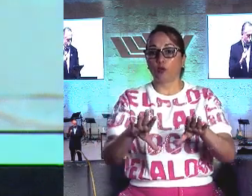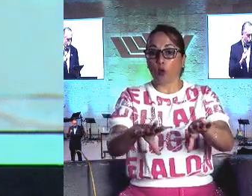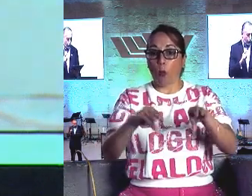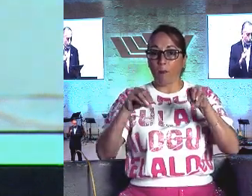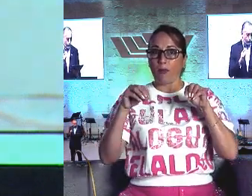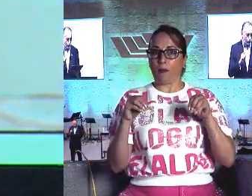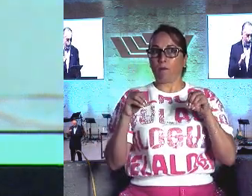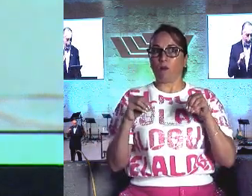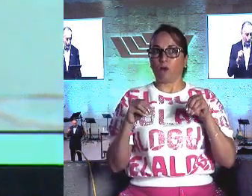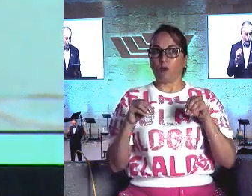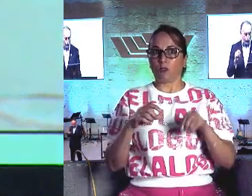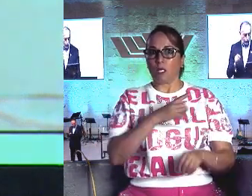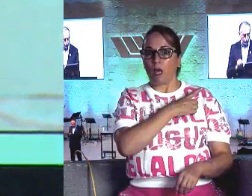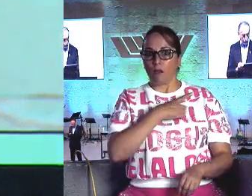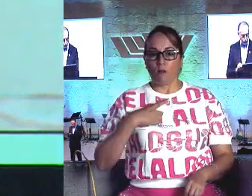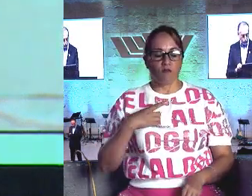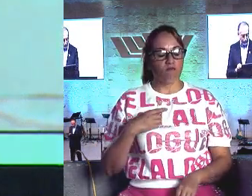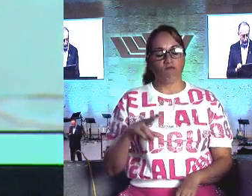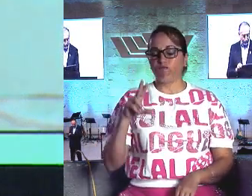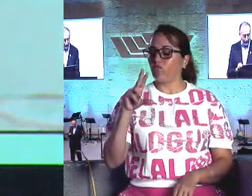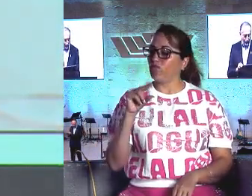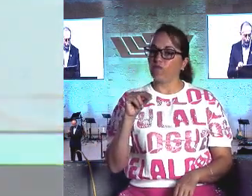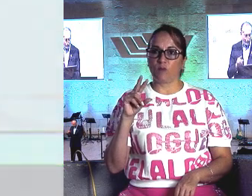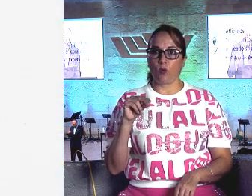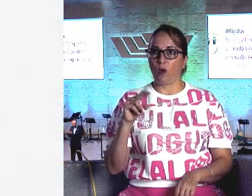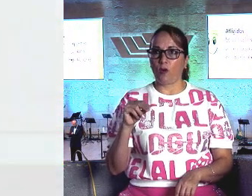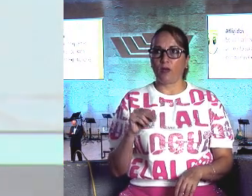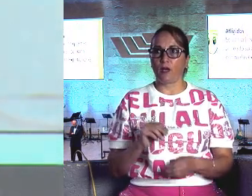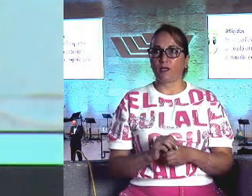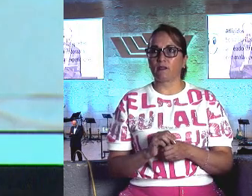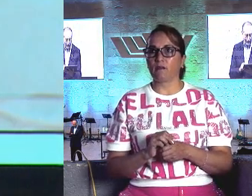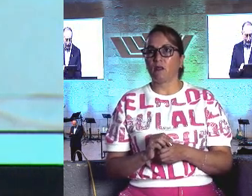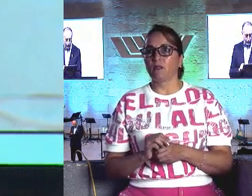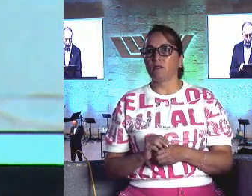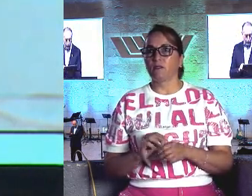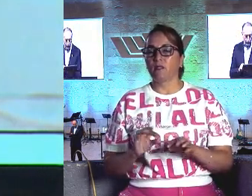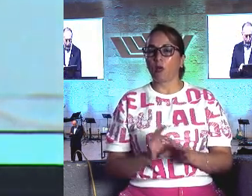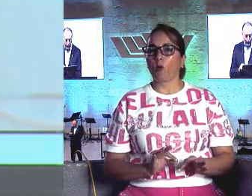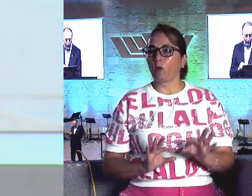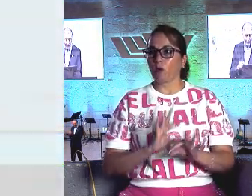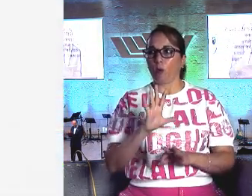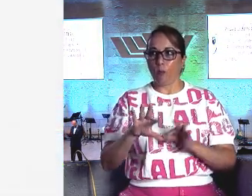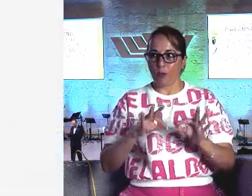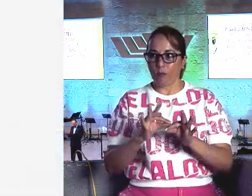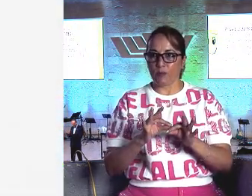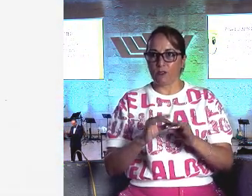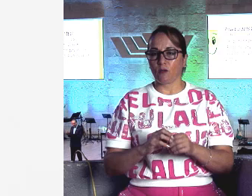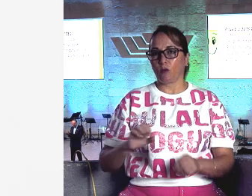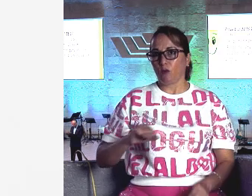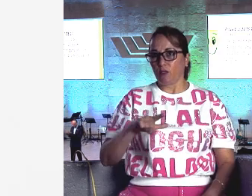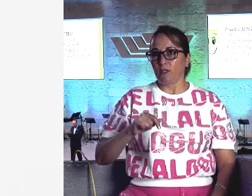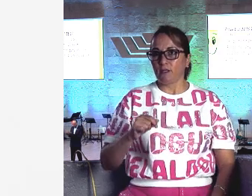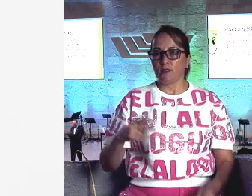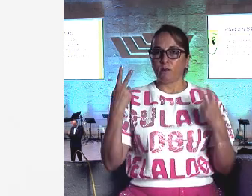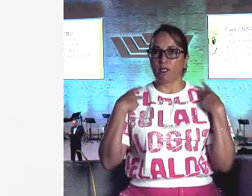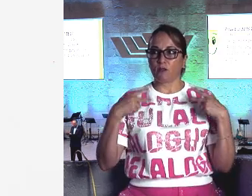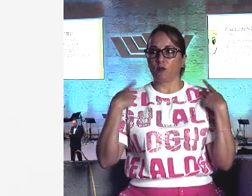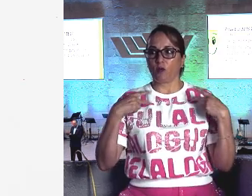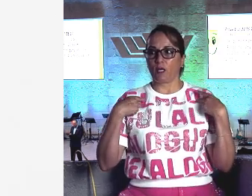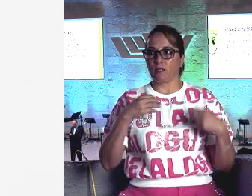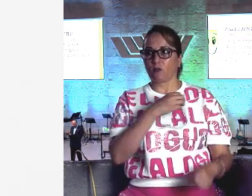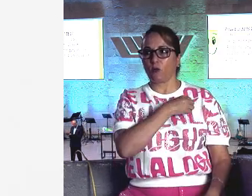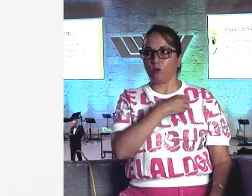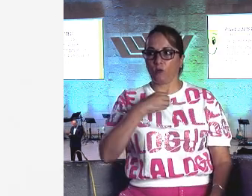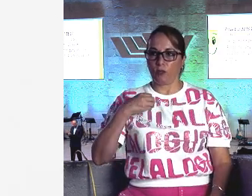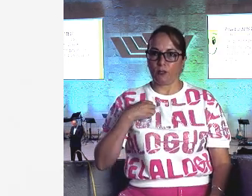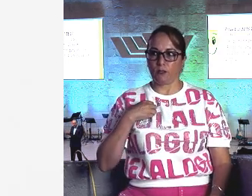te comprometas por otros, ni salgas fiador de nadie, porque han de quitarte hasta la cama si resulta que no